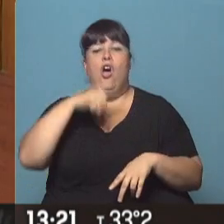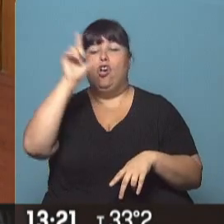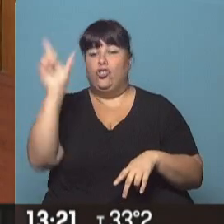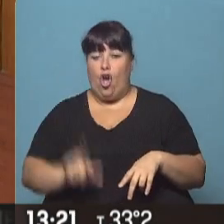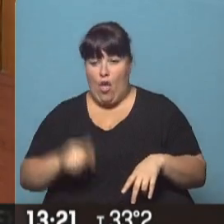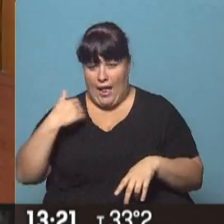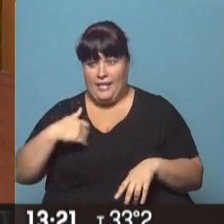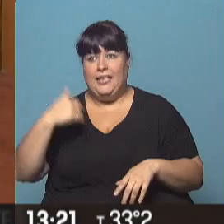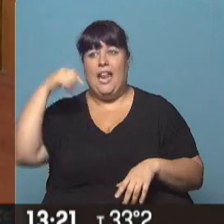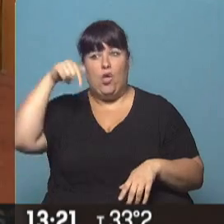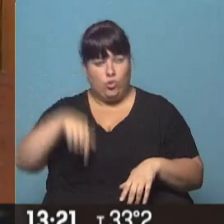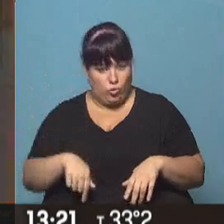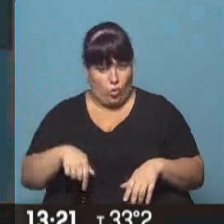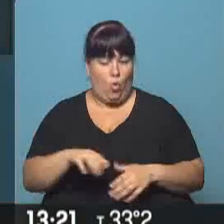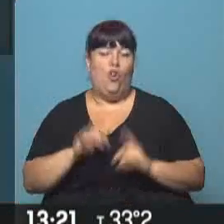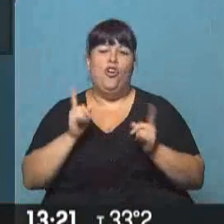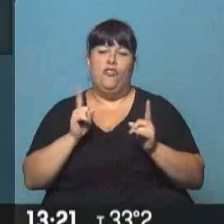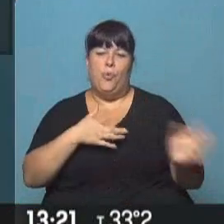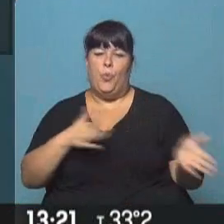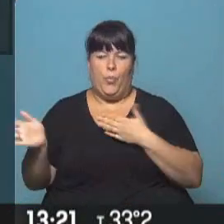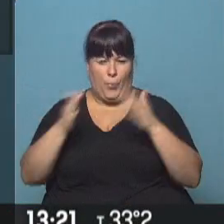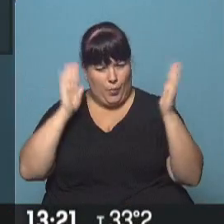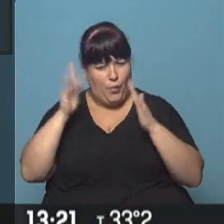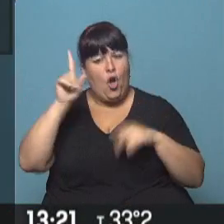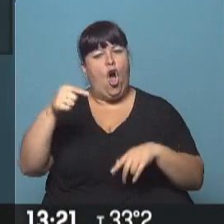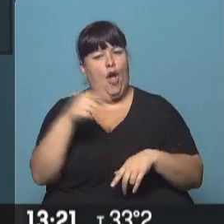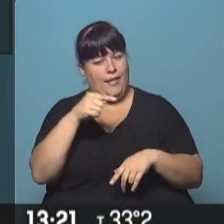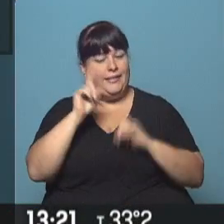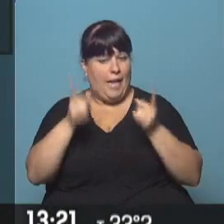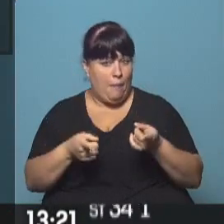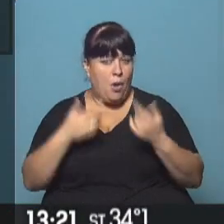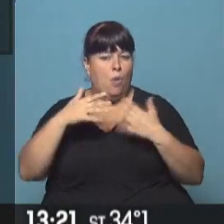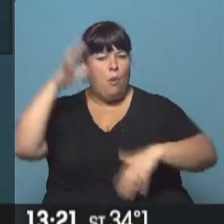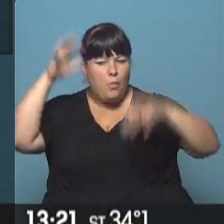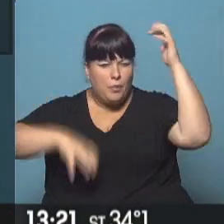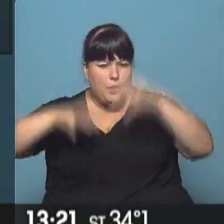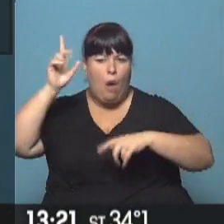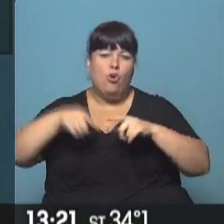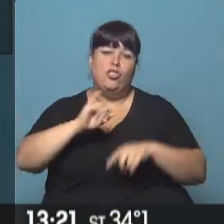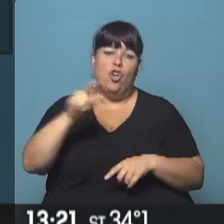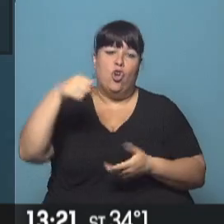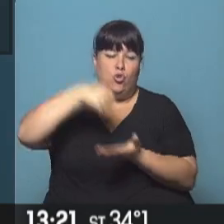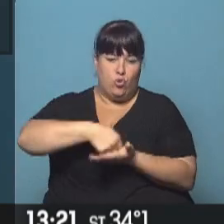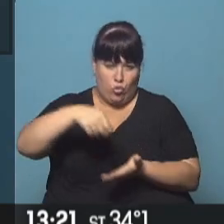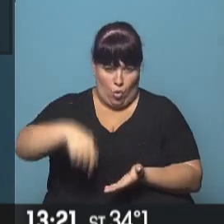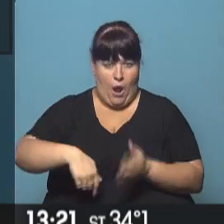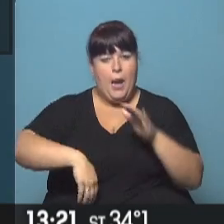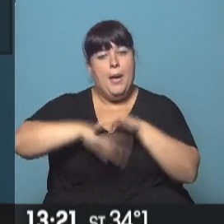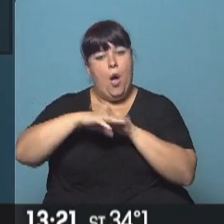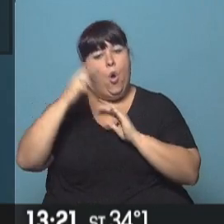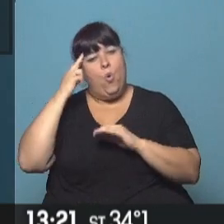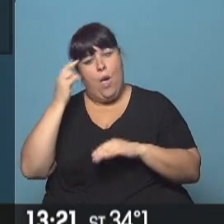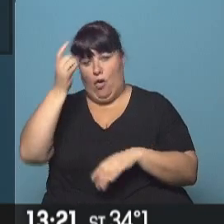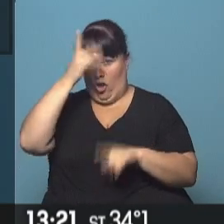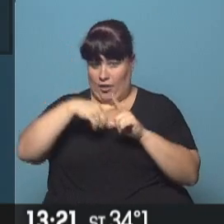del país, sobre el sur argentino, seguirá soplando viento intenso del sector oeste, además con la posibilidad de algunos chaparrones aislados en el extremo sur, máximas de 9 a